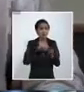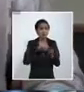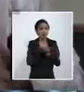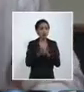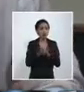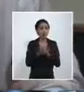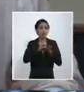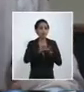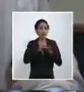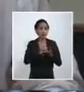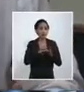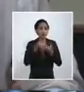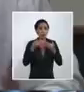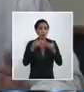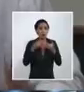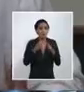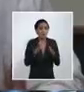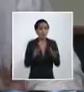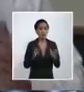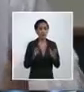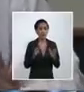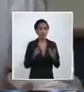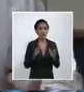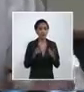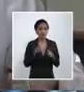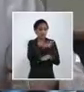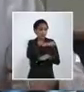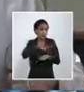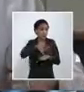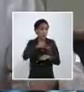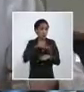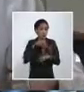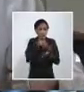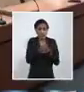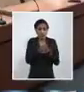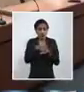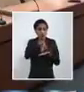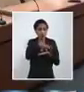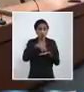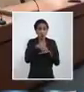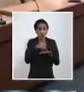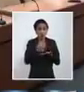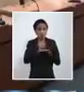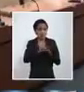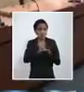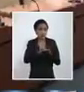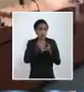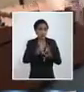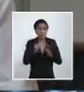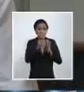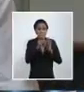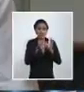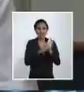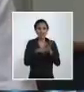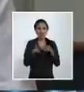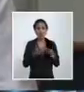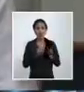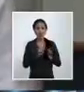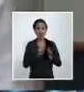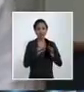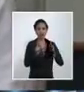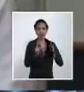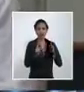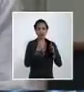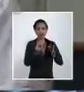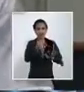servicios abiertos... Pero eso tienen que dictarle ustedes la cuarentena. La mejor medida para esto es aislarnos. Si no lo